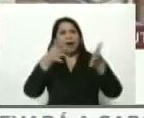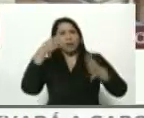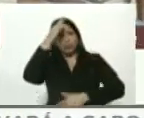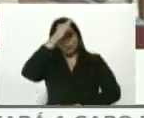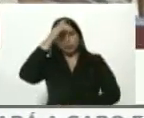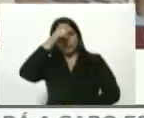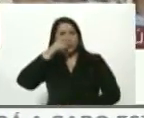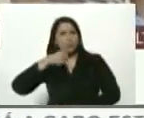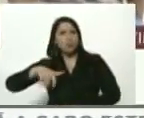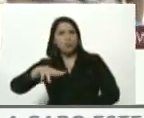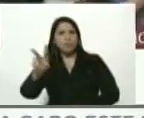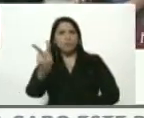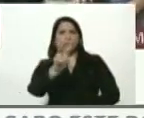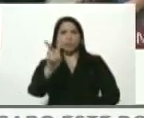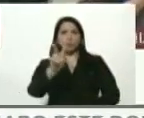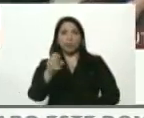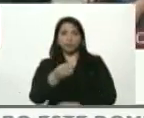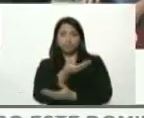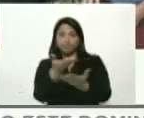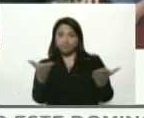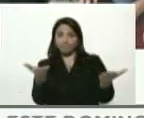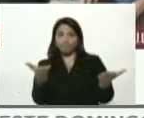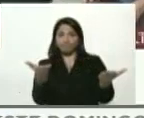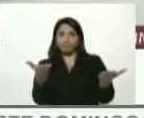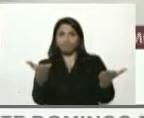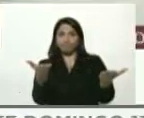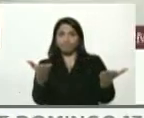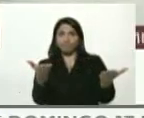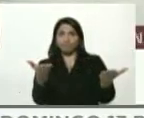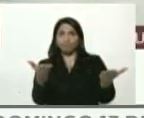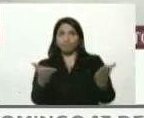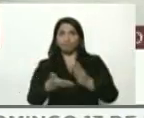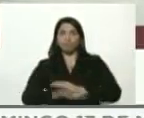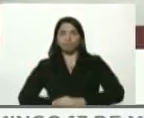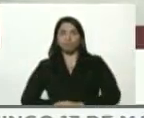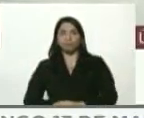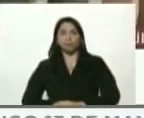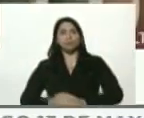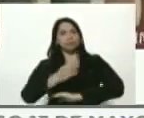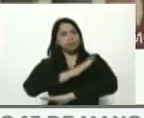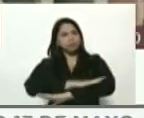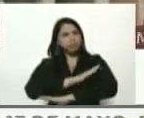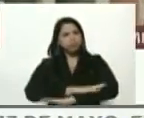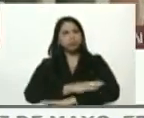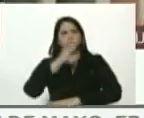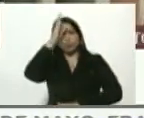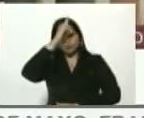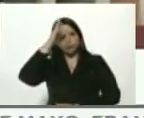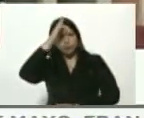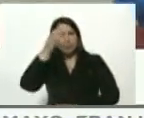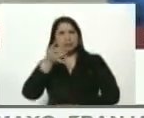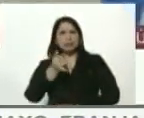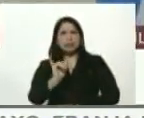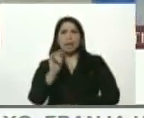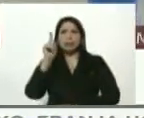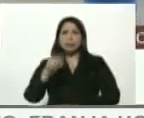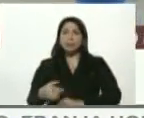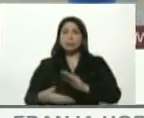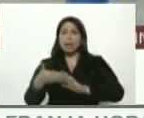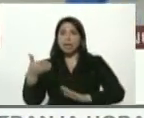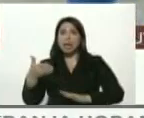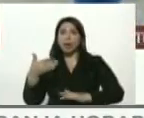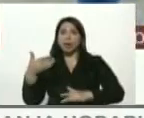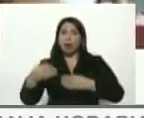pueblo venezolano. Ahí está mucha disciplina, mucha conciencia. Y bueno, salieron a hacer